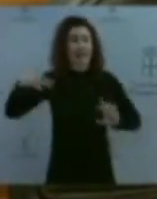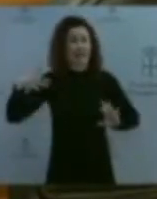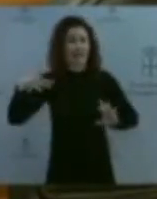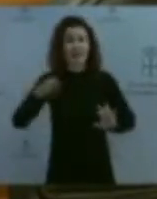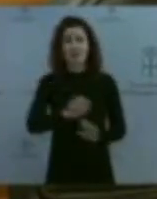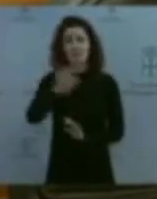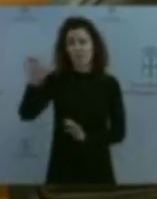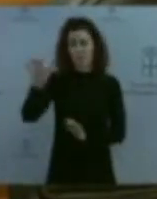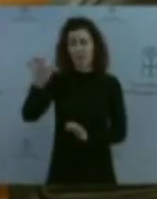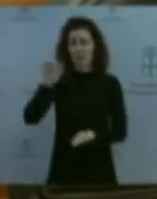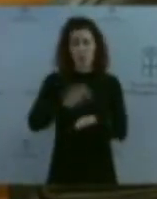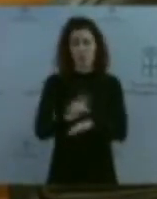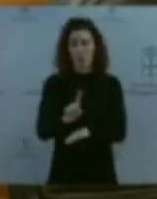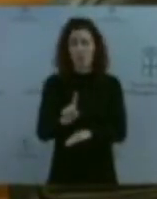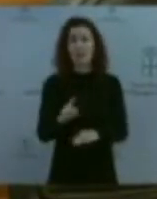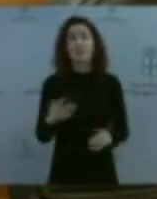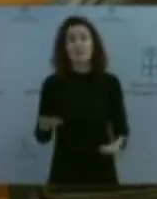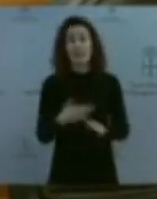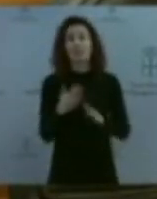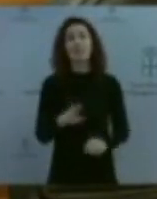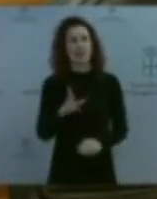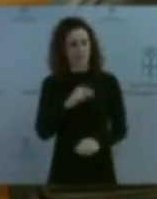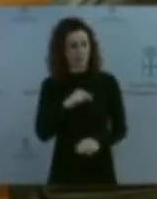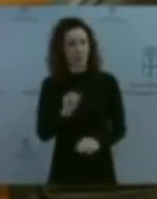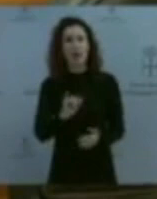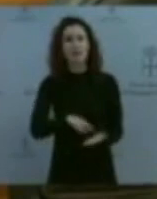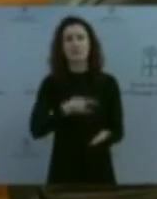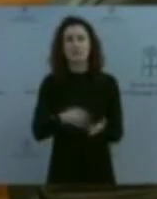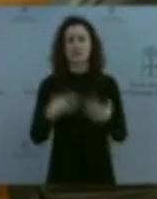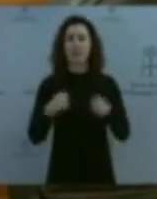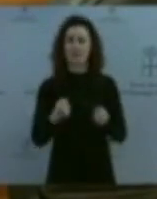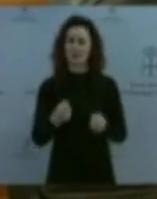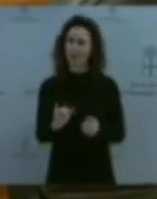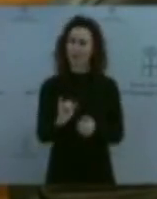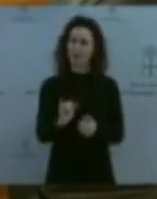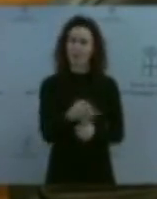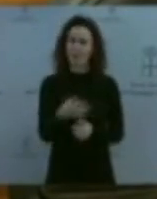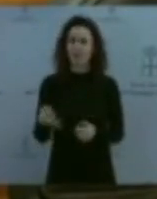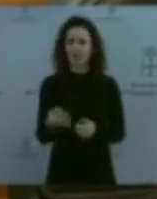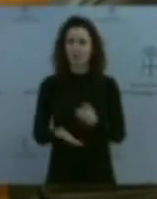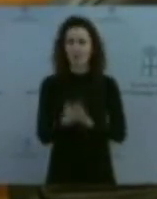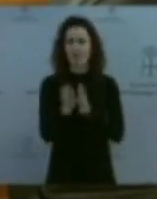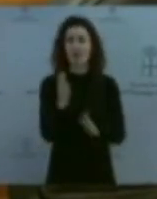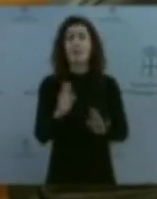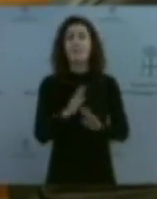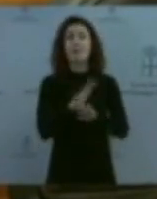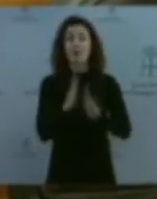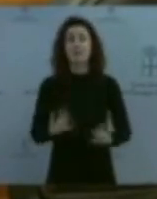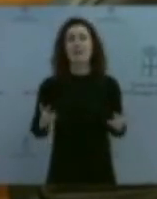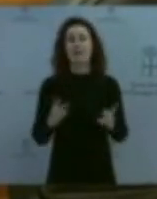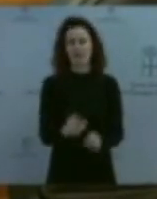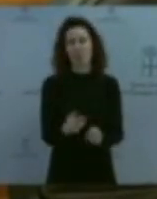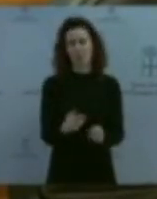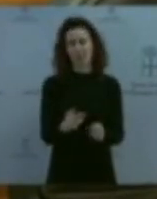méritos de nuestro sistema sanitario. Cualquier recorte afecta de forma exponencial a una plantilla desbordada por